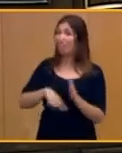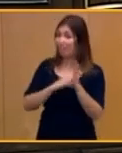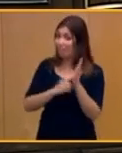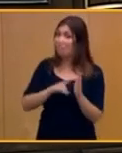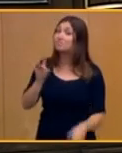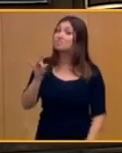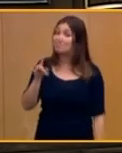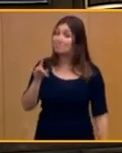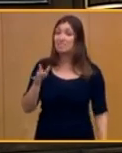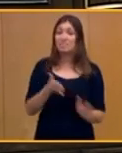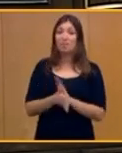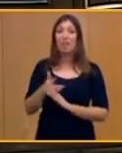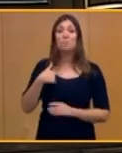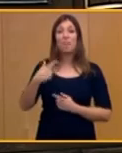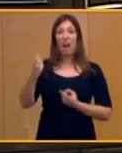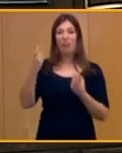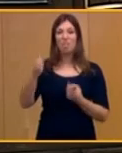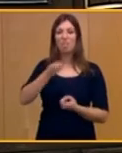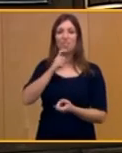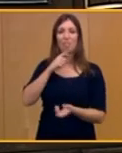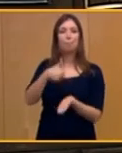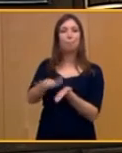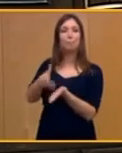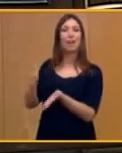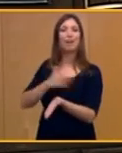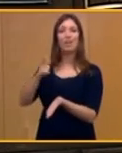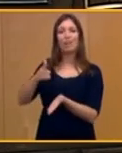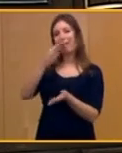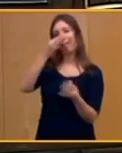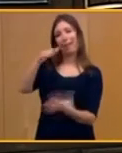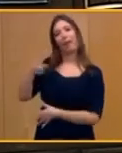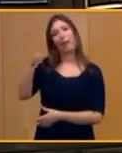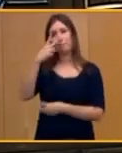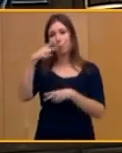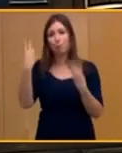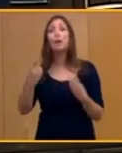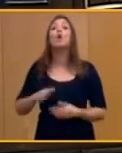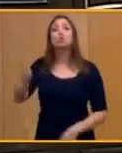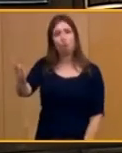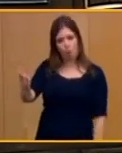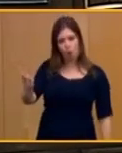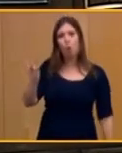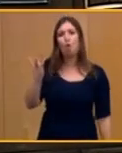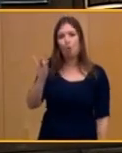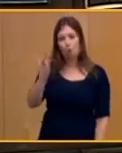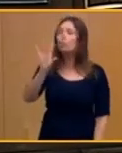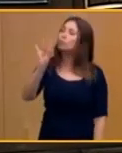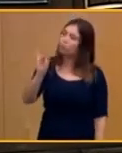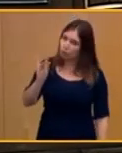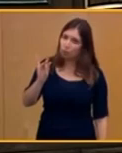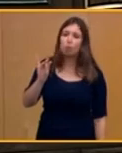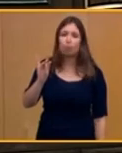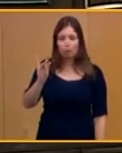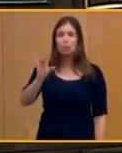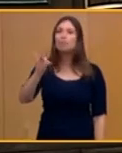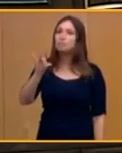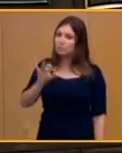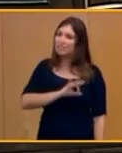de en medio los alumnos más difíciles y se los mandan a la pública. Y claro, es... Sí, sí, señores del PP,